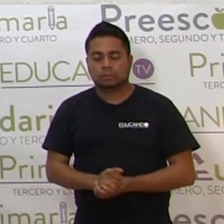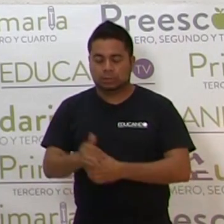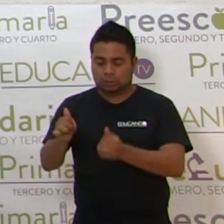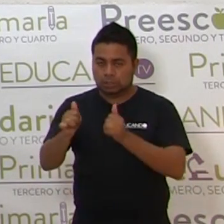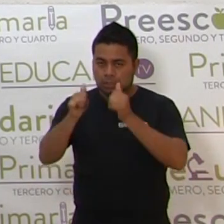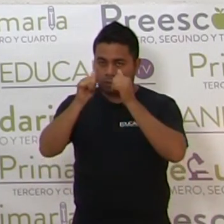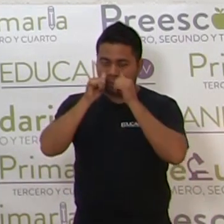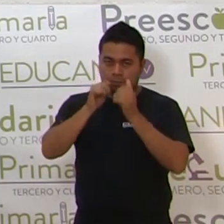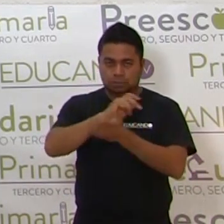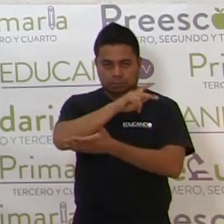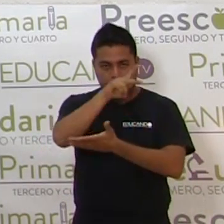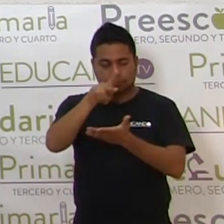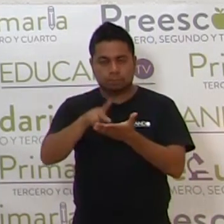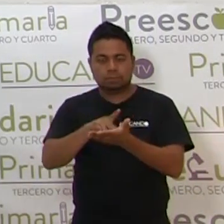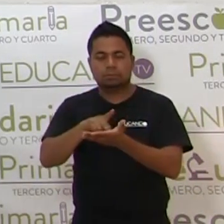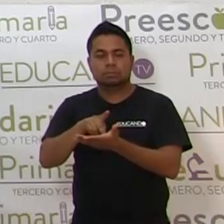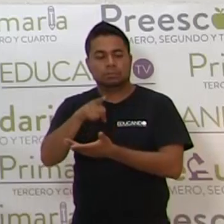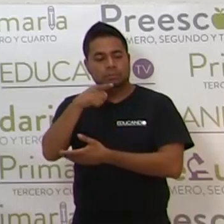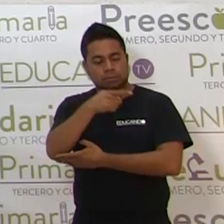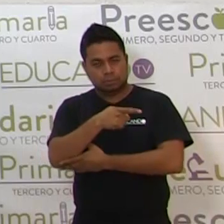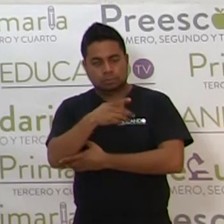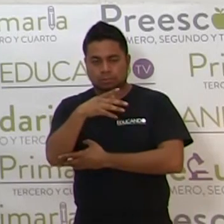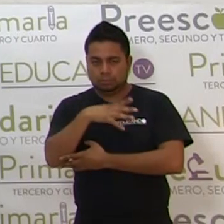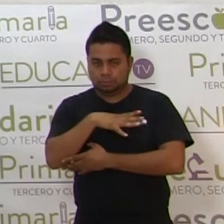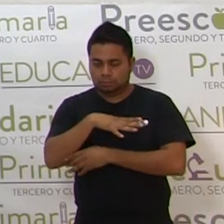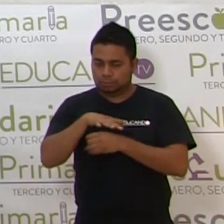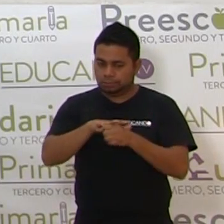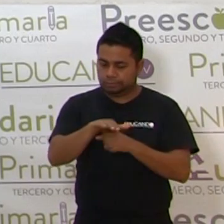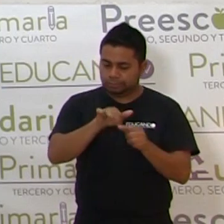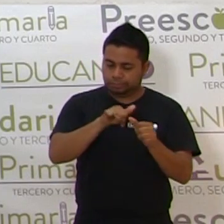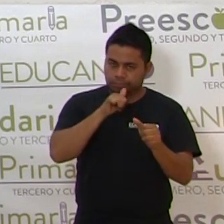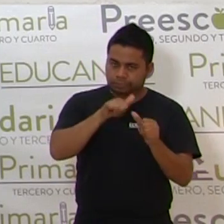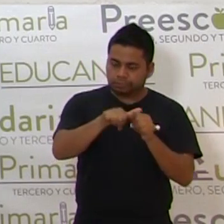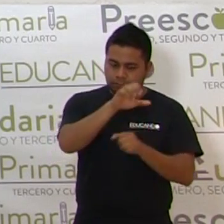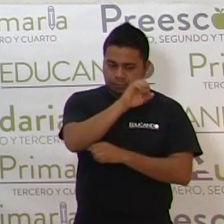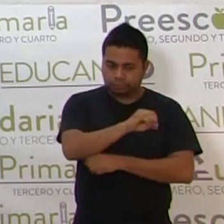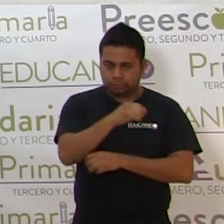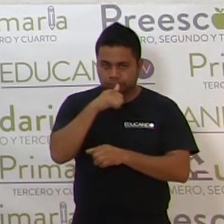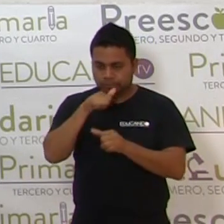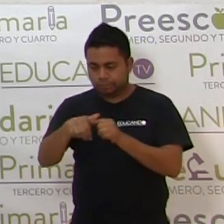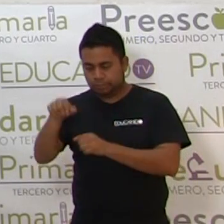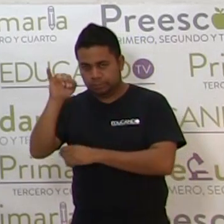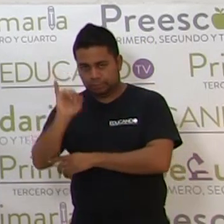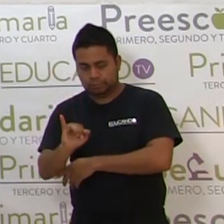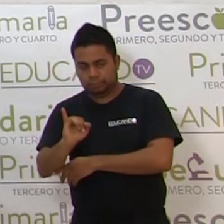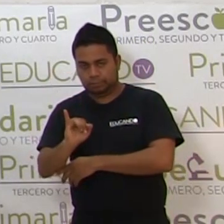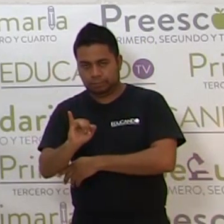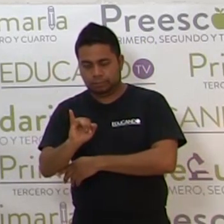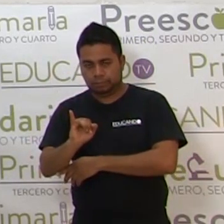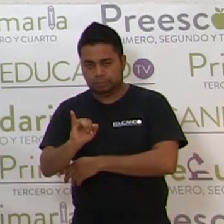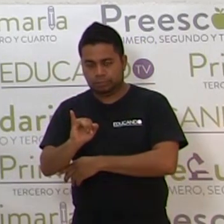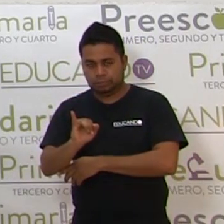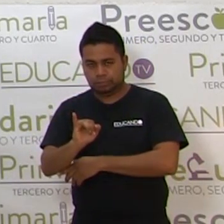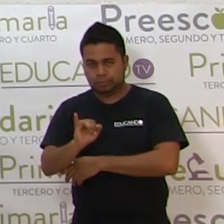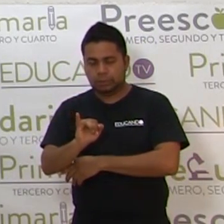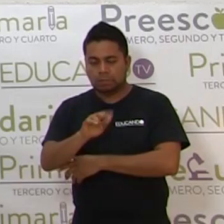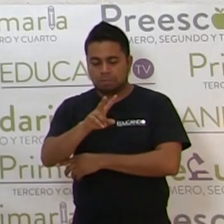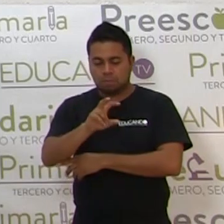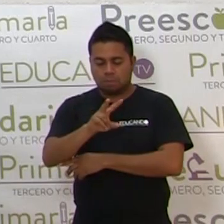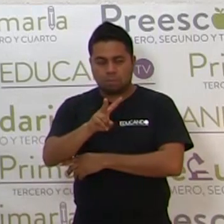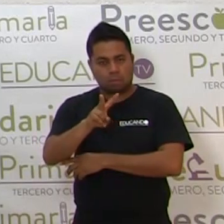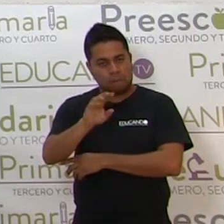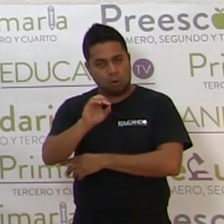Atención nuevamente. Tenemos una O y tenemos una I. Vocales también. Por